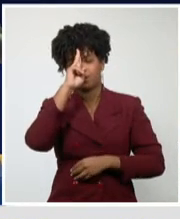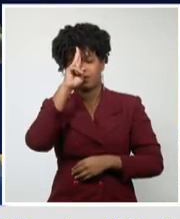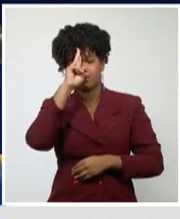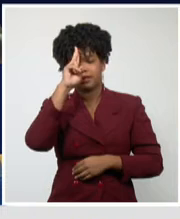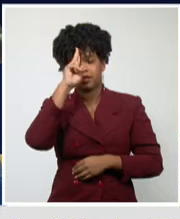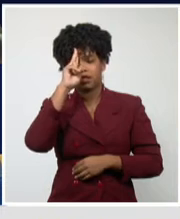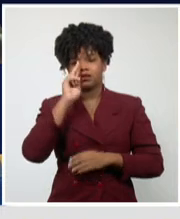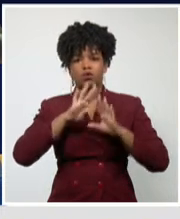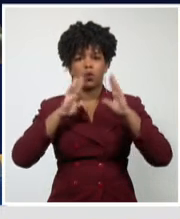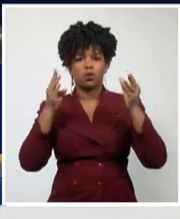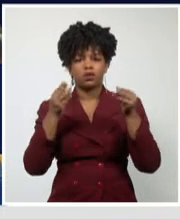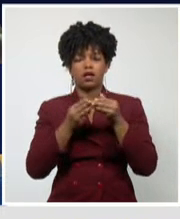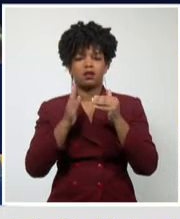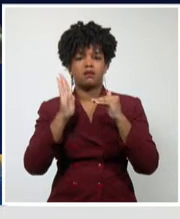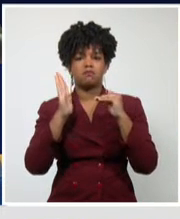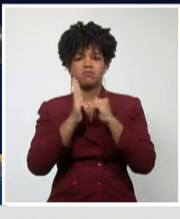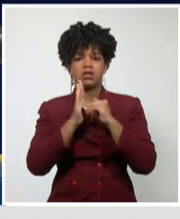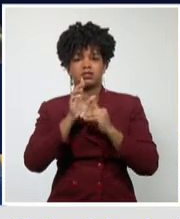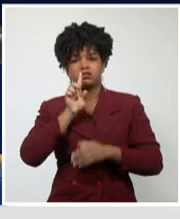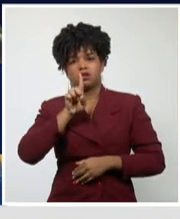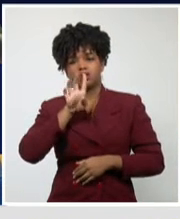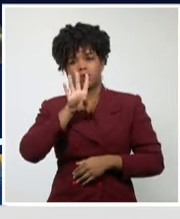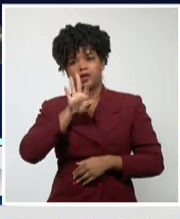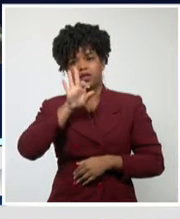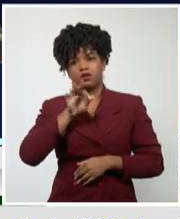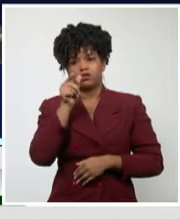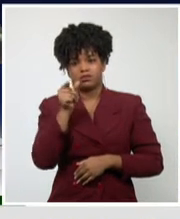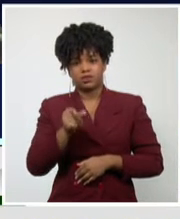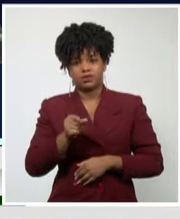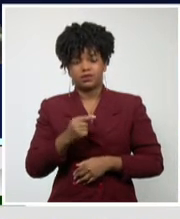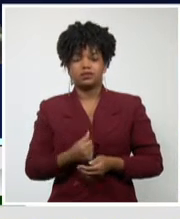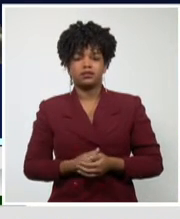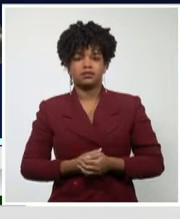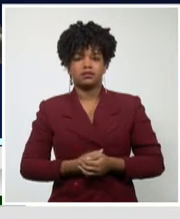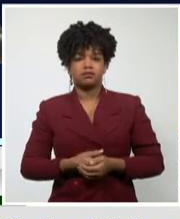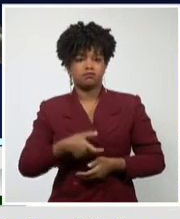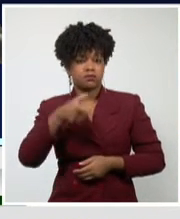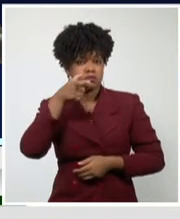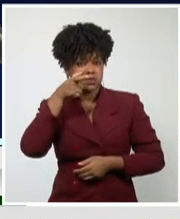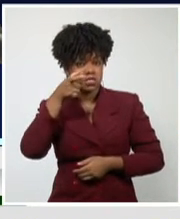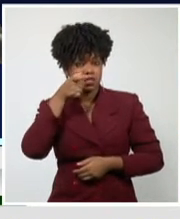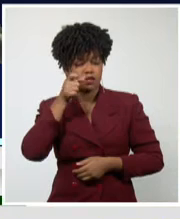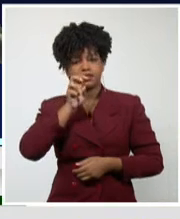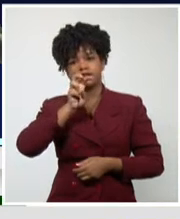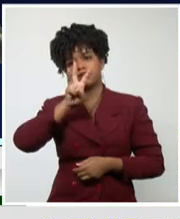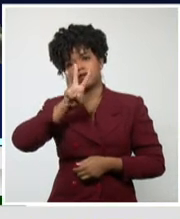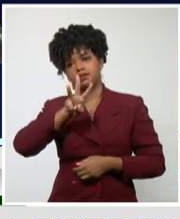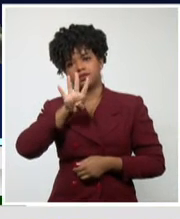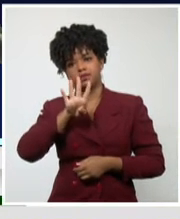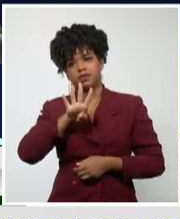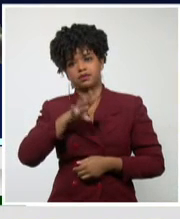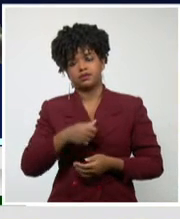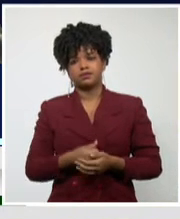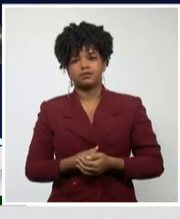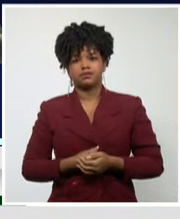total de 1.148 pacientes. En vigilancia 34,